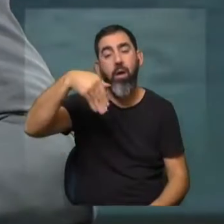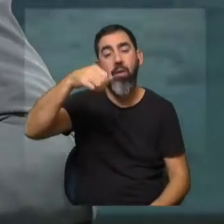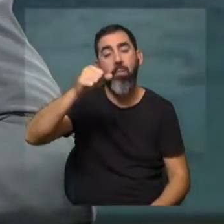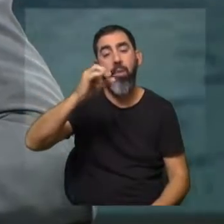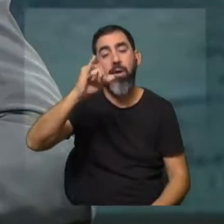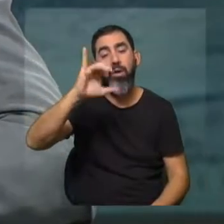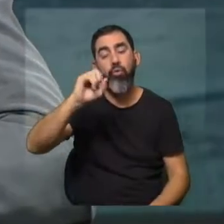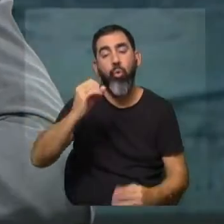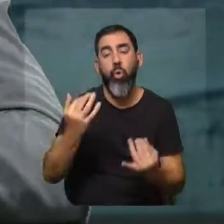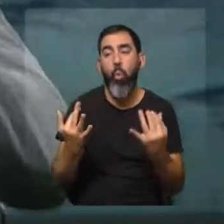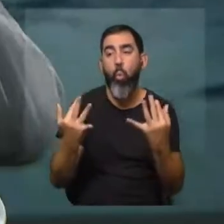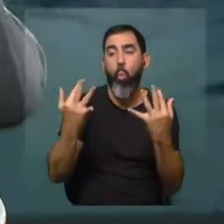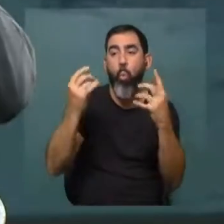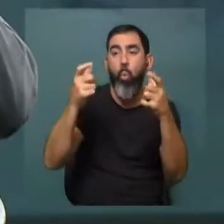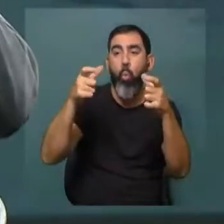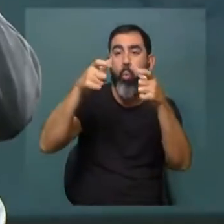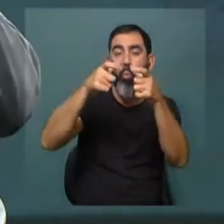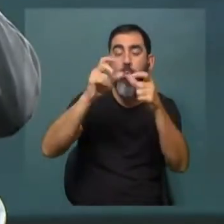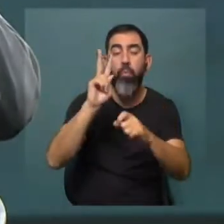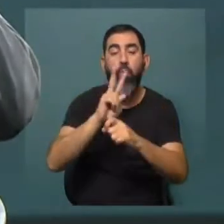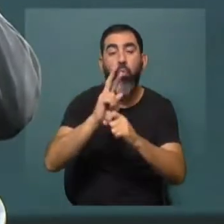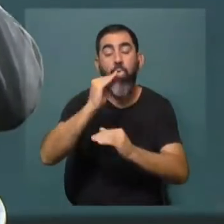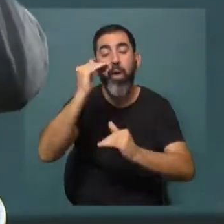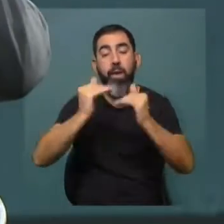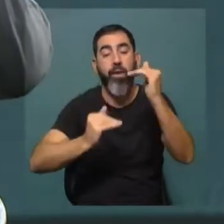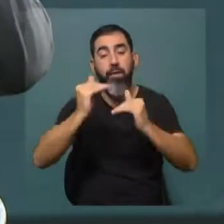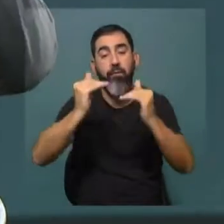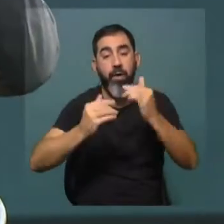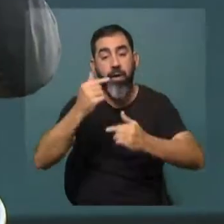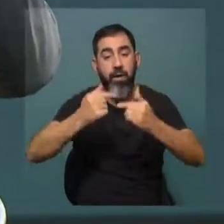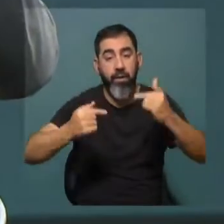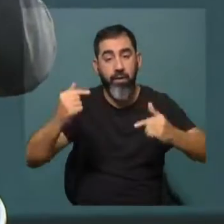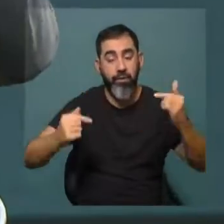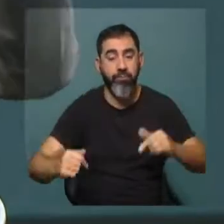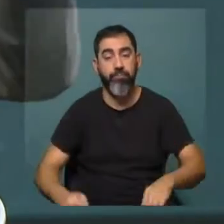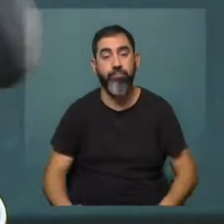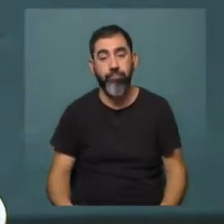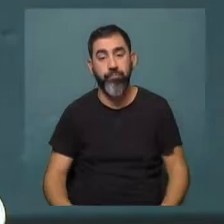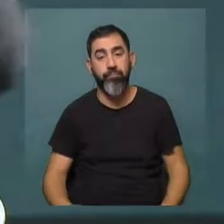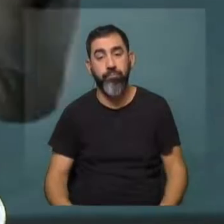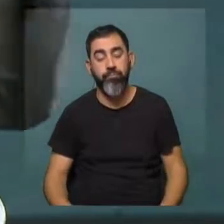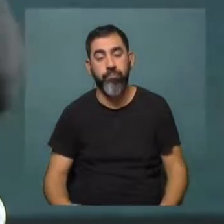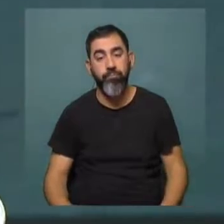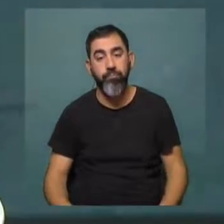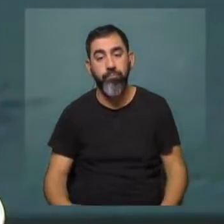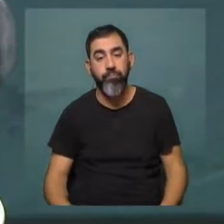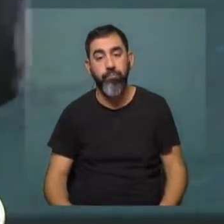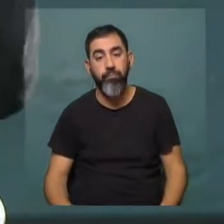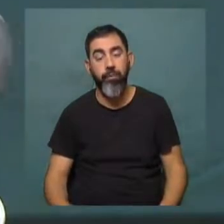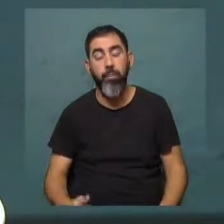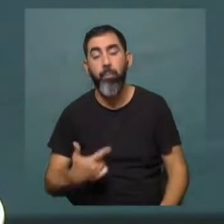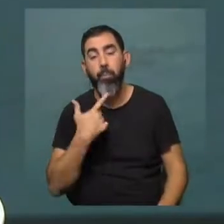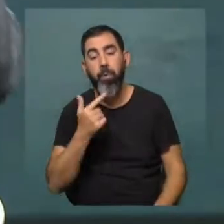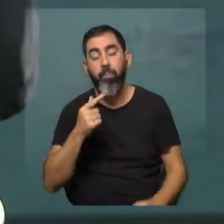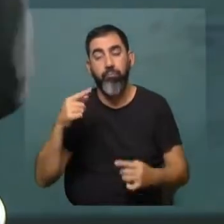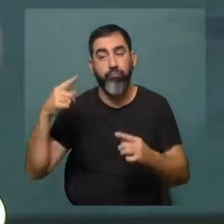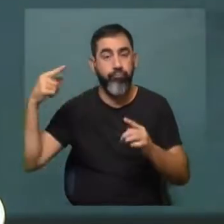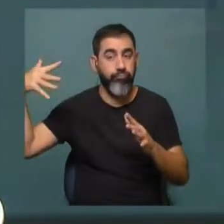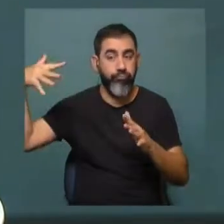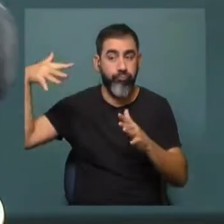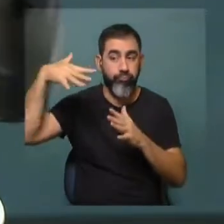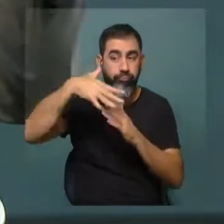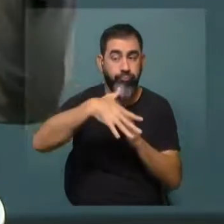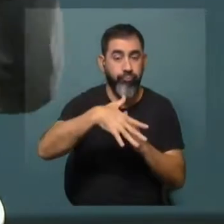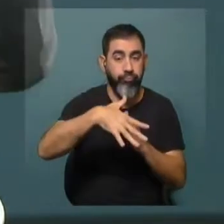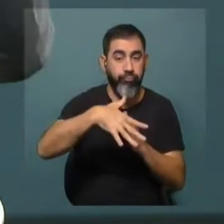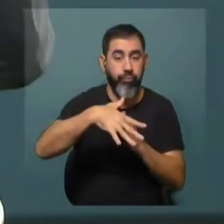humo, en fin. Se usa para controlar niveles de sustancia, o sea, cuando Hay un rayo